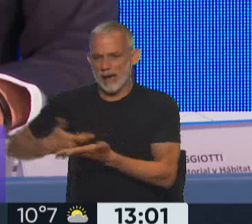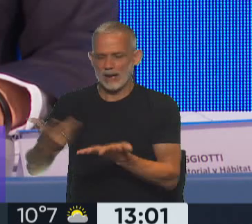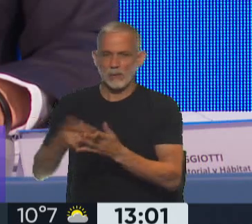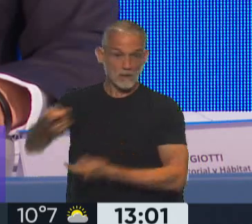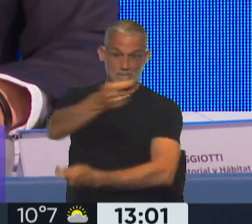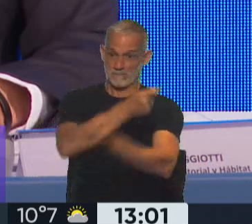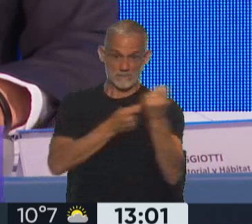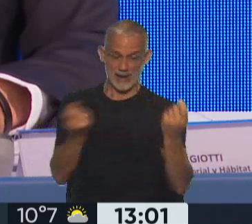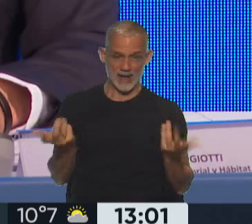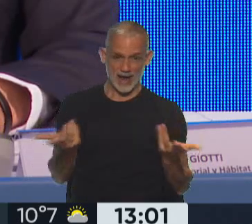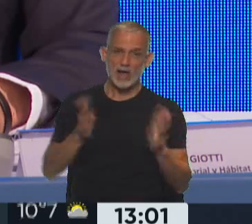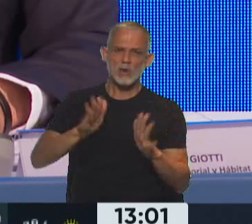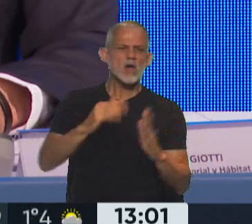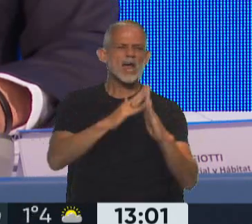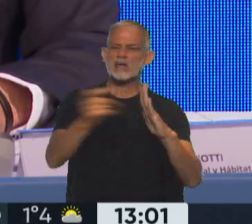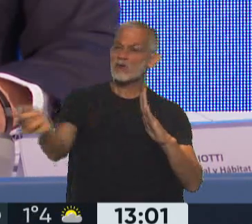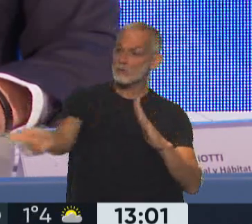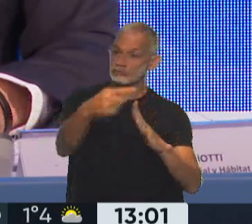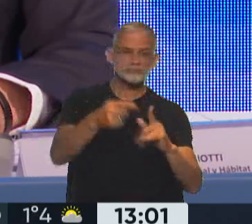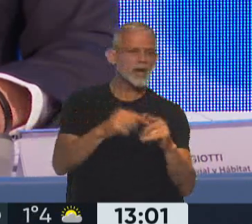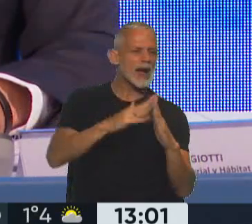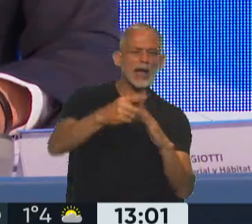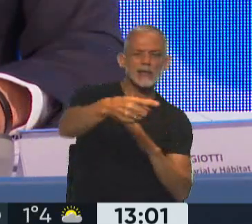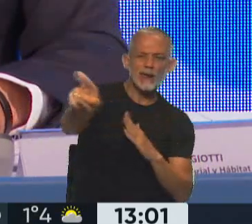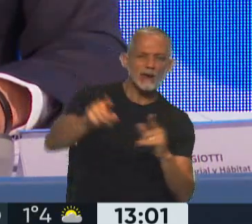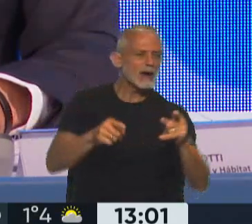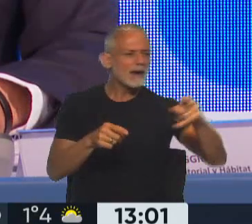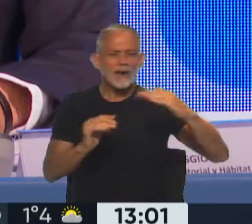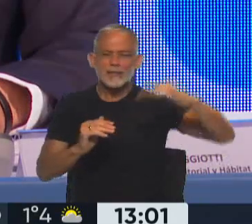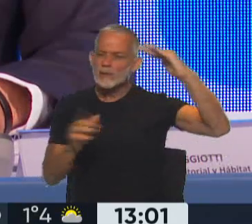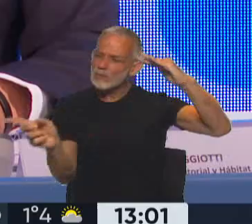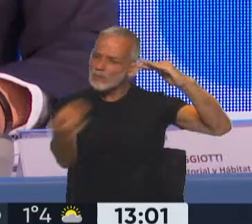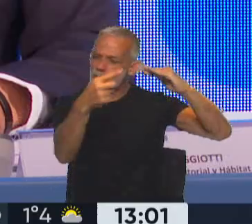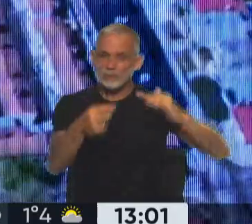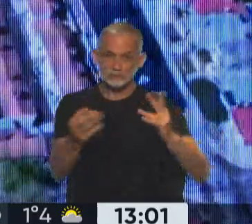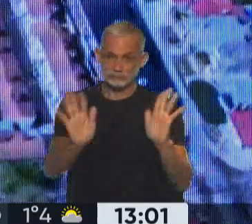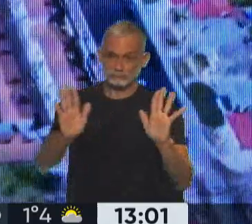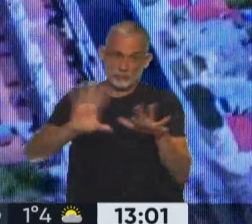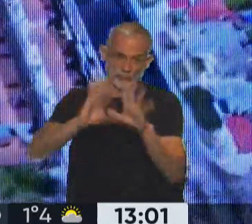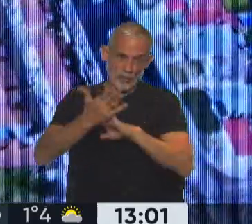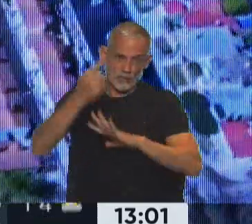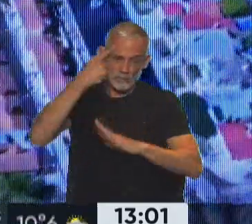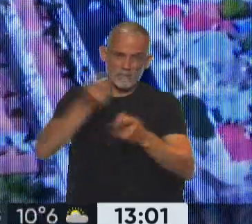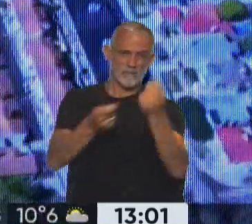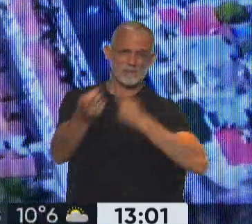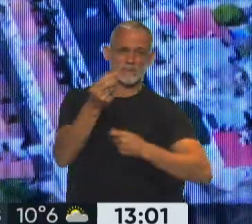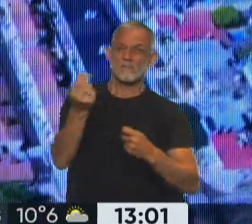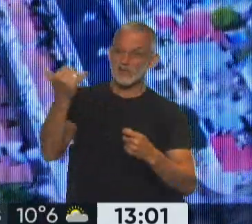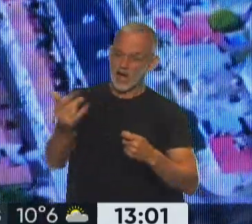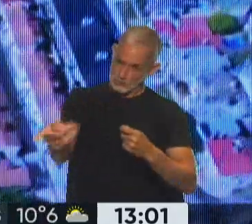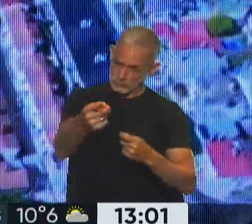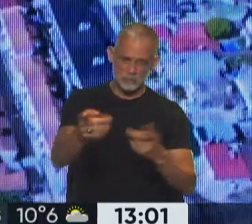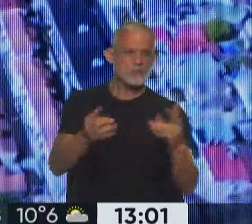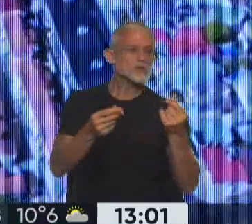mercado asigna viviendas. Las asigna bajo la lógica del mercado. El Estado, el